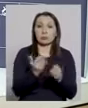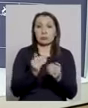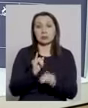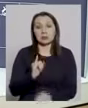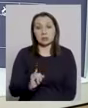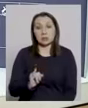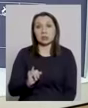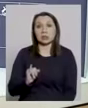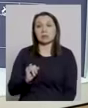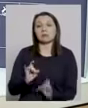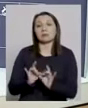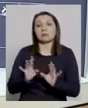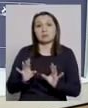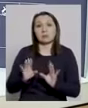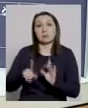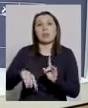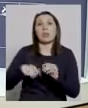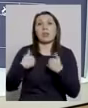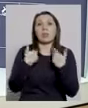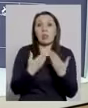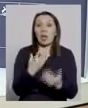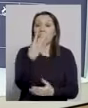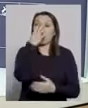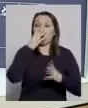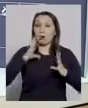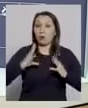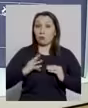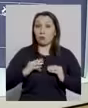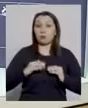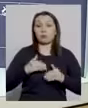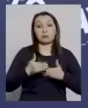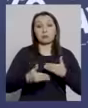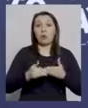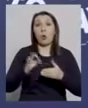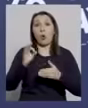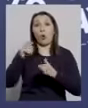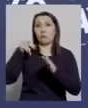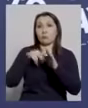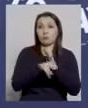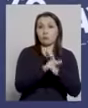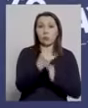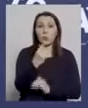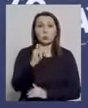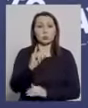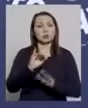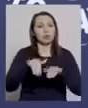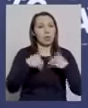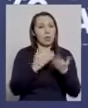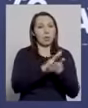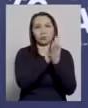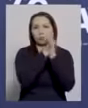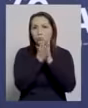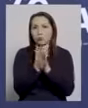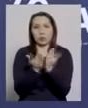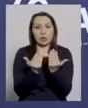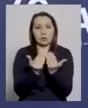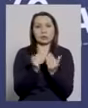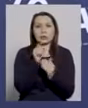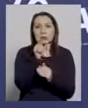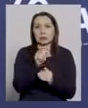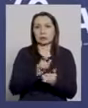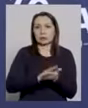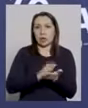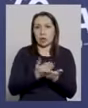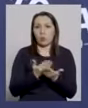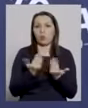si es necesario aplicar una ventilación mecánica e ingresar a una UCI, se le van a dar todos los requerimientos de sanitarios